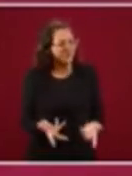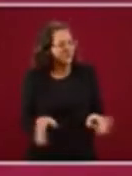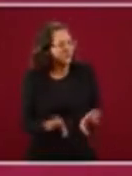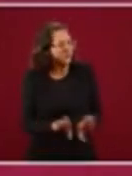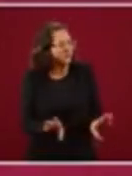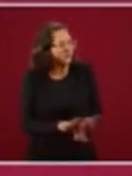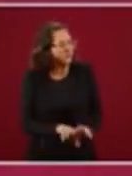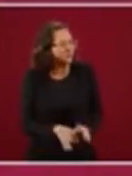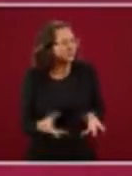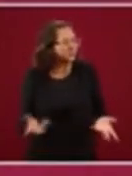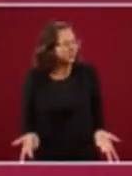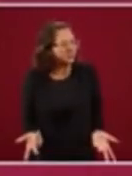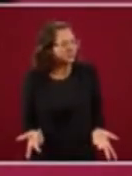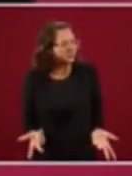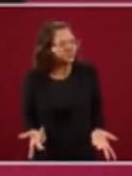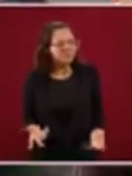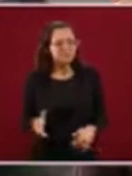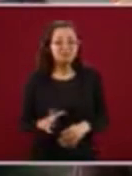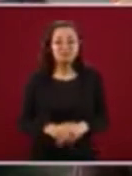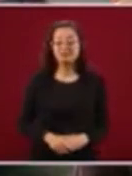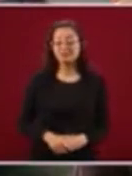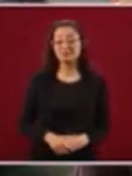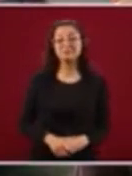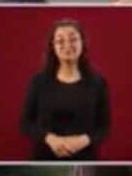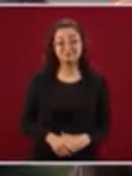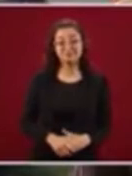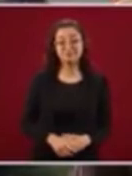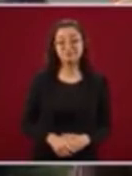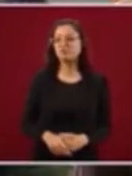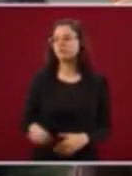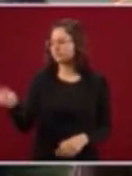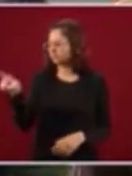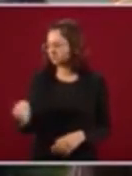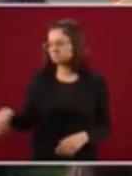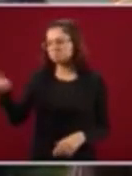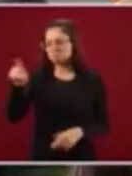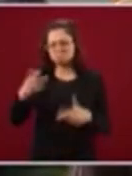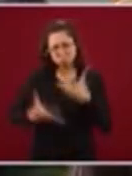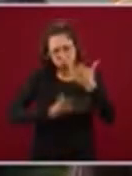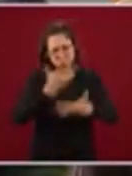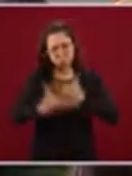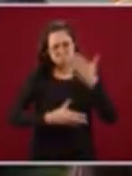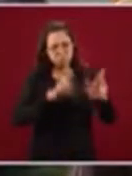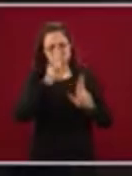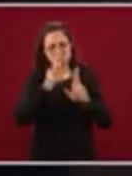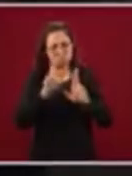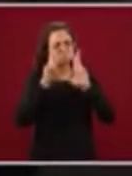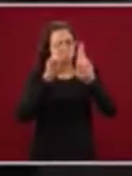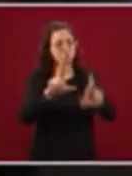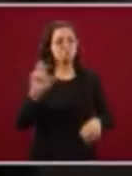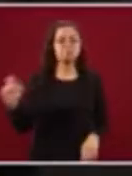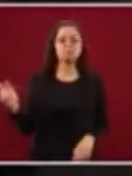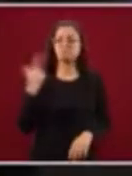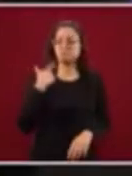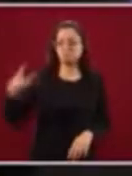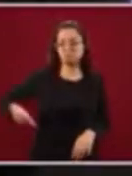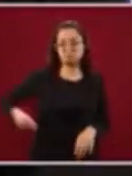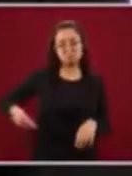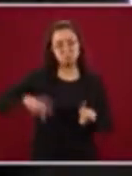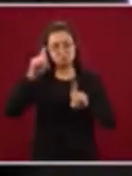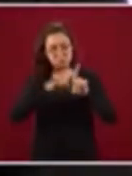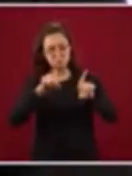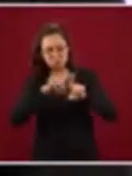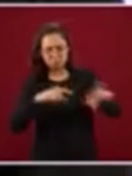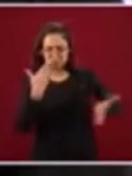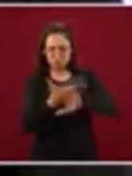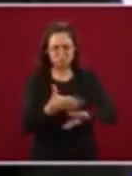son muy respetuosos, no critican a quienes tomaron esta decisión, también lo aclaro,